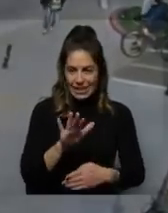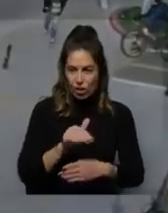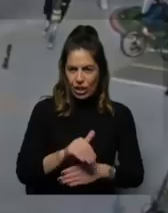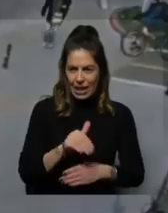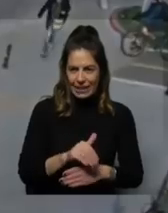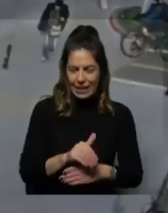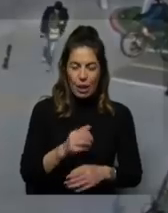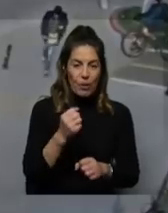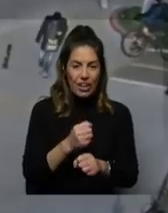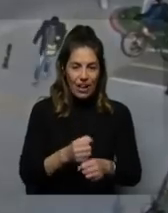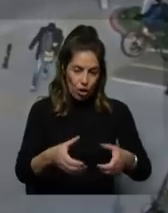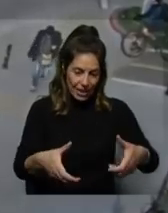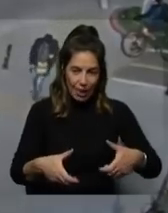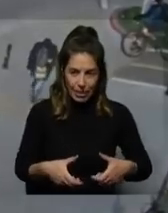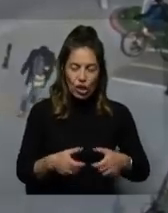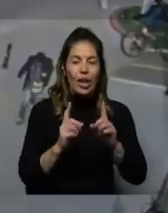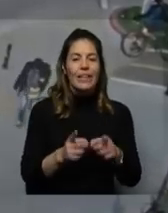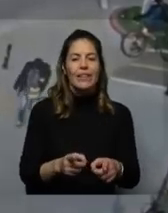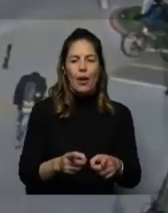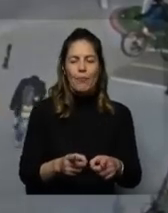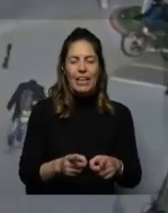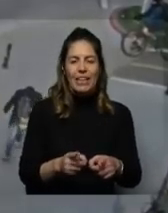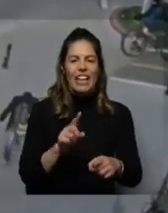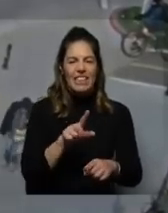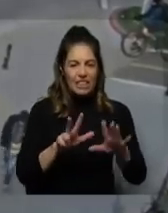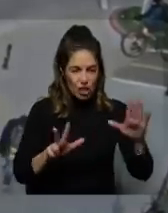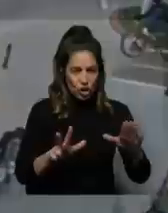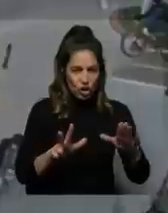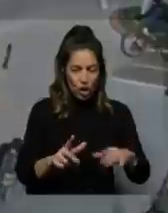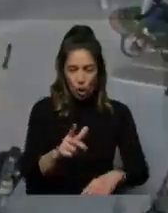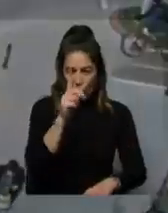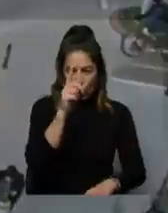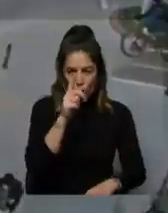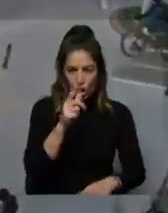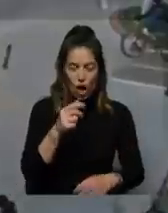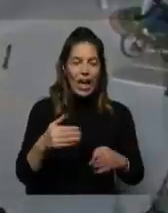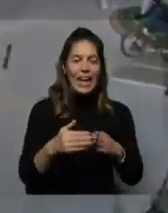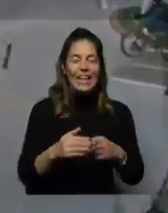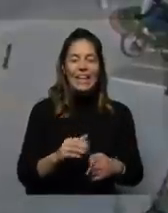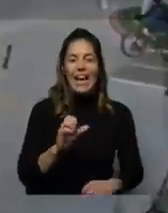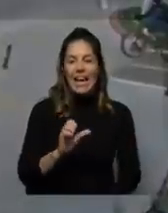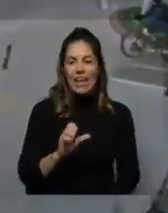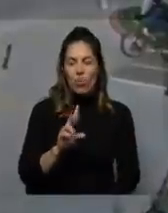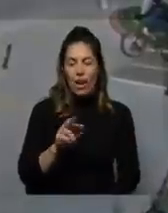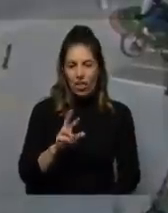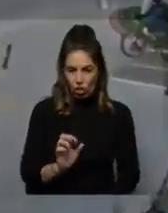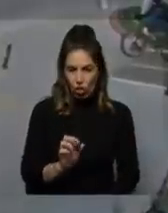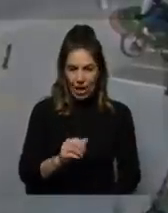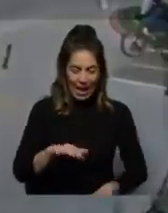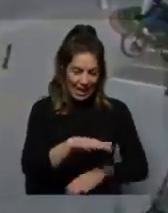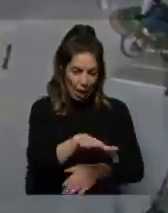por tareas de saneamiento y también 18 de julio y Eduardo Acevedo la Explanada de lo delar